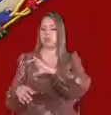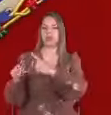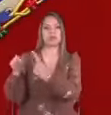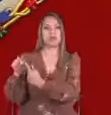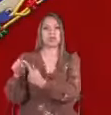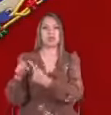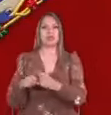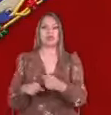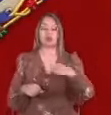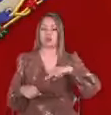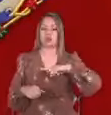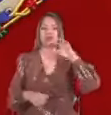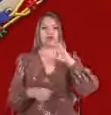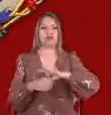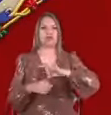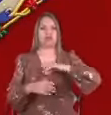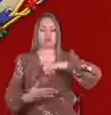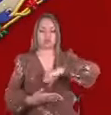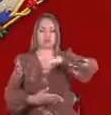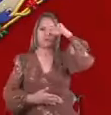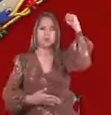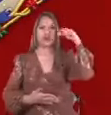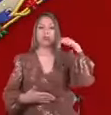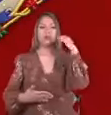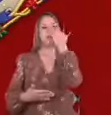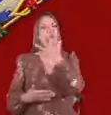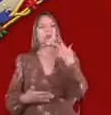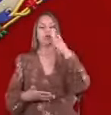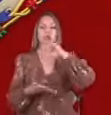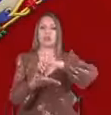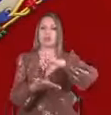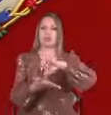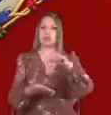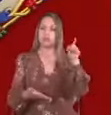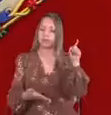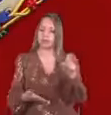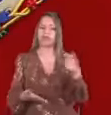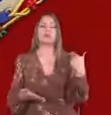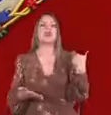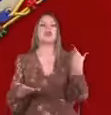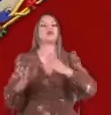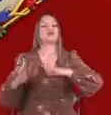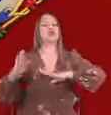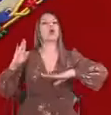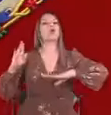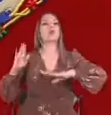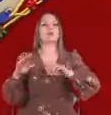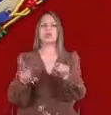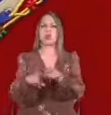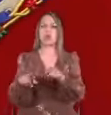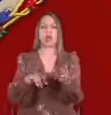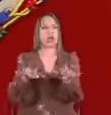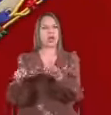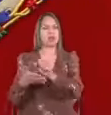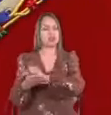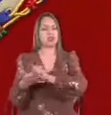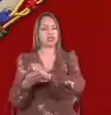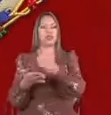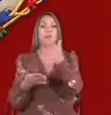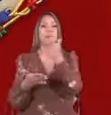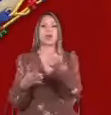pues quienes fuimos elegidos por los habitantes de esta hermosa ciudad tenemos un compromiso sagrado: mejorar las condiciones de vida